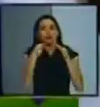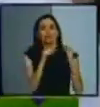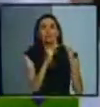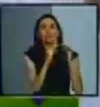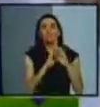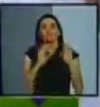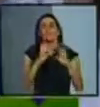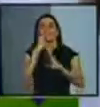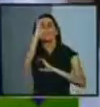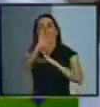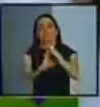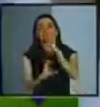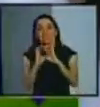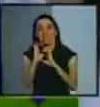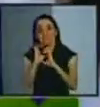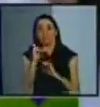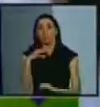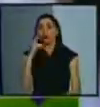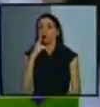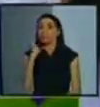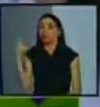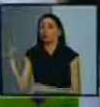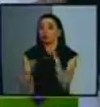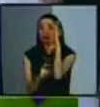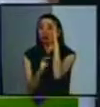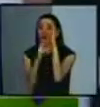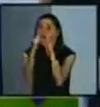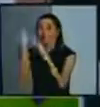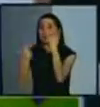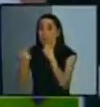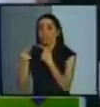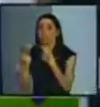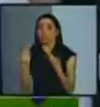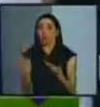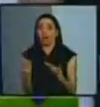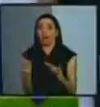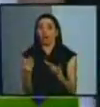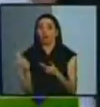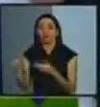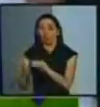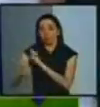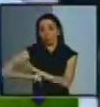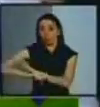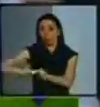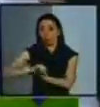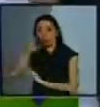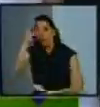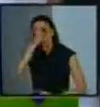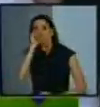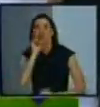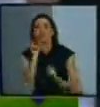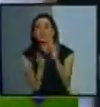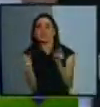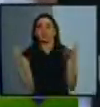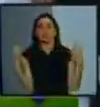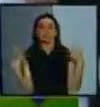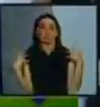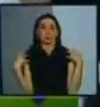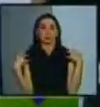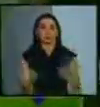un ciclo, uno de los más duros de su carrera política, que tiene ahora a su coalición buscando responsables.